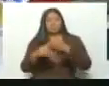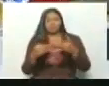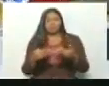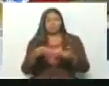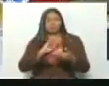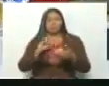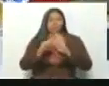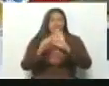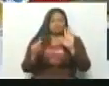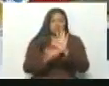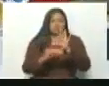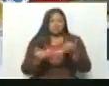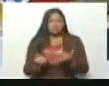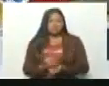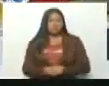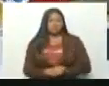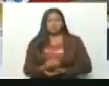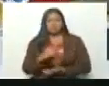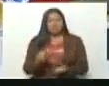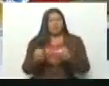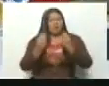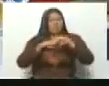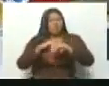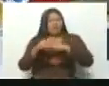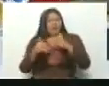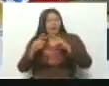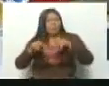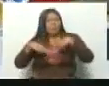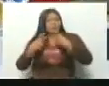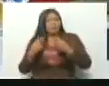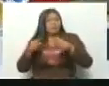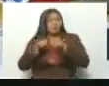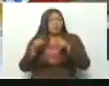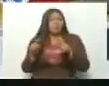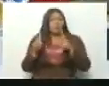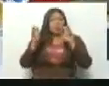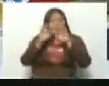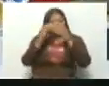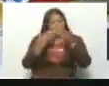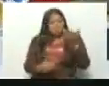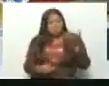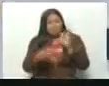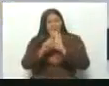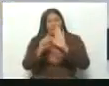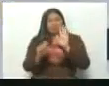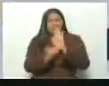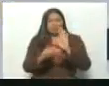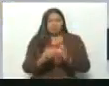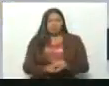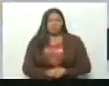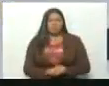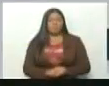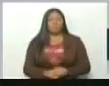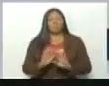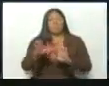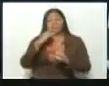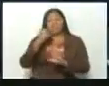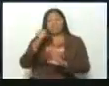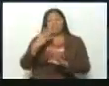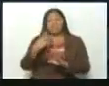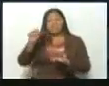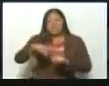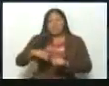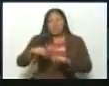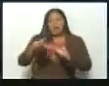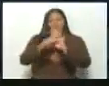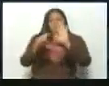que se desprenden de esa constitución tienen que ser acordadas, deben ser actualizadas con la nueva Carta Magna. Sí, de hecho la misma constitución establece estableció